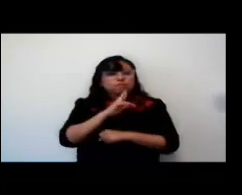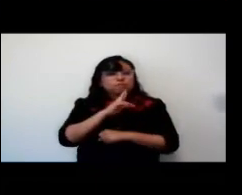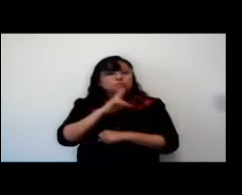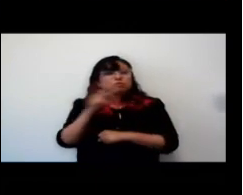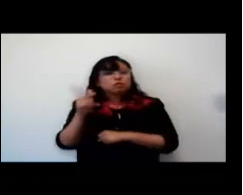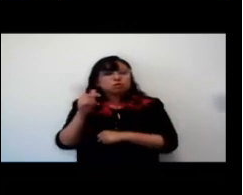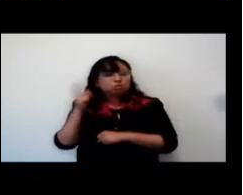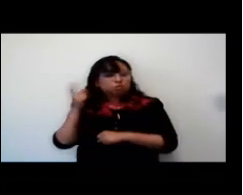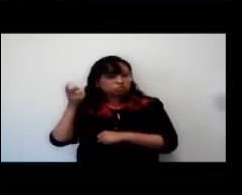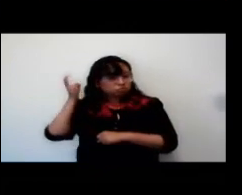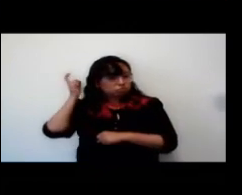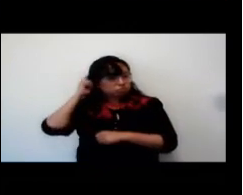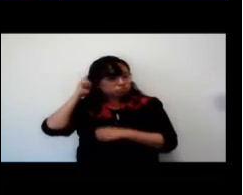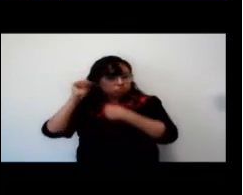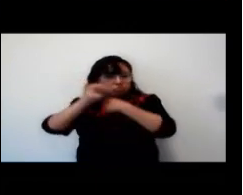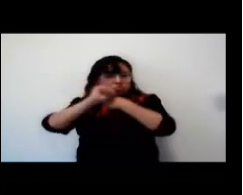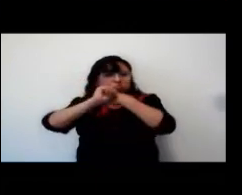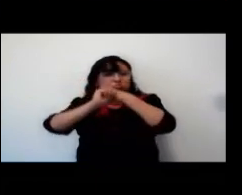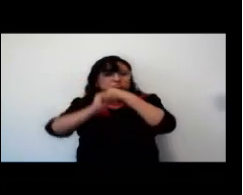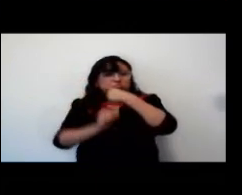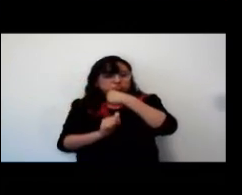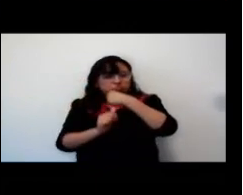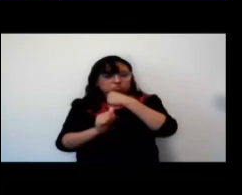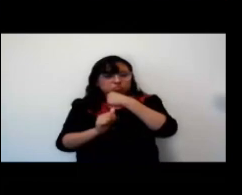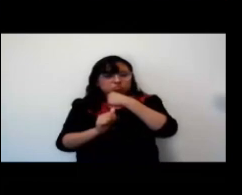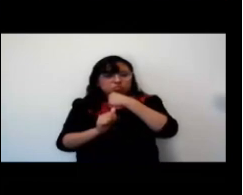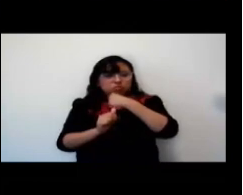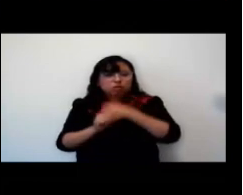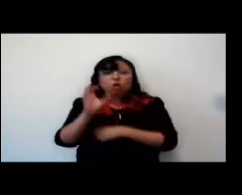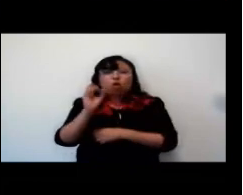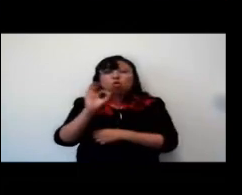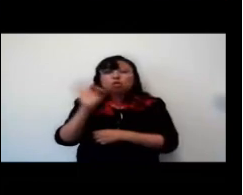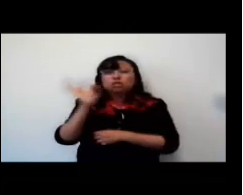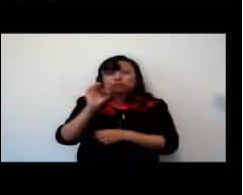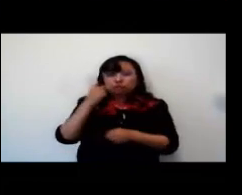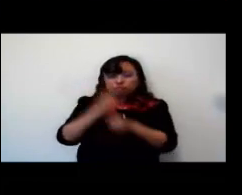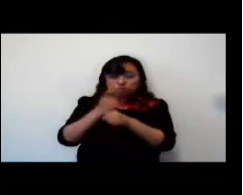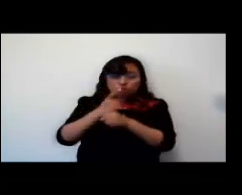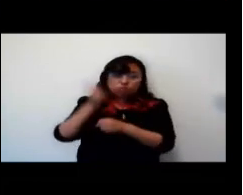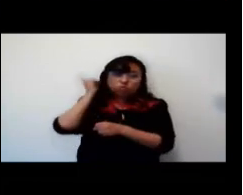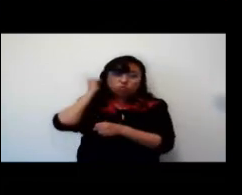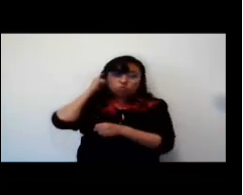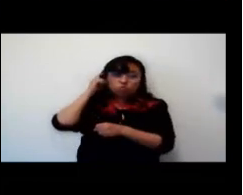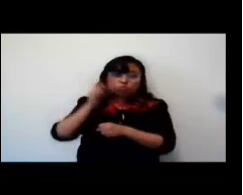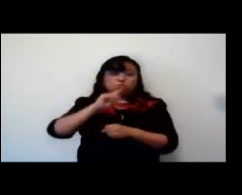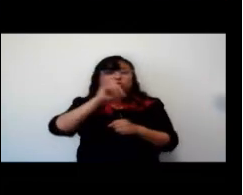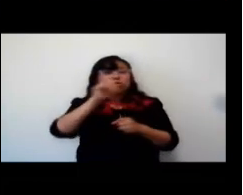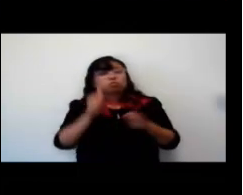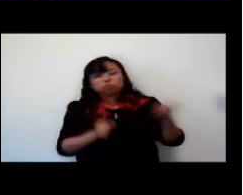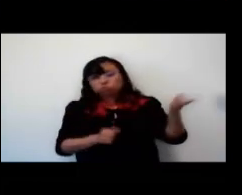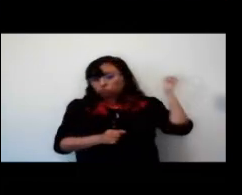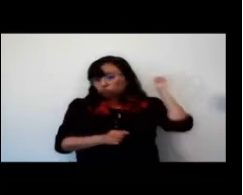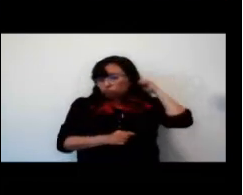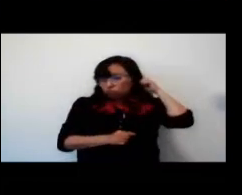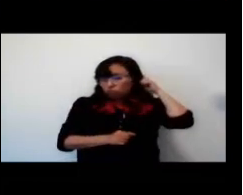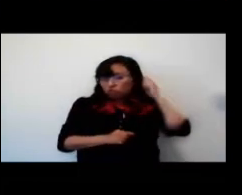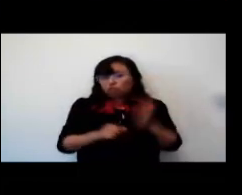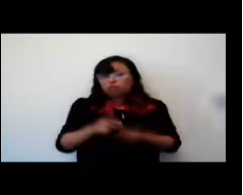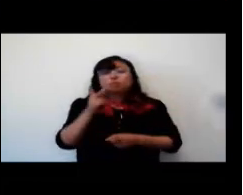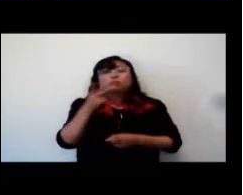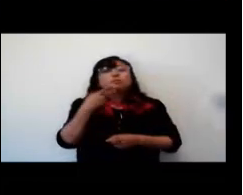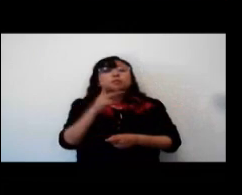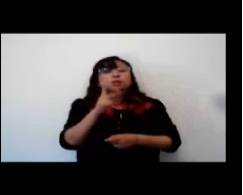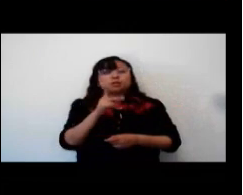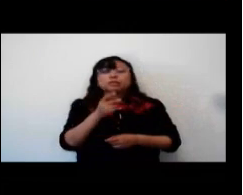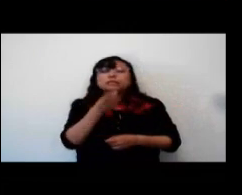oídos al mismo tiempo, que se llama simultánea, o hacer un oído primero y después el otro. Y los resultados muestran que es mejor hacer